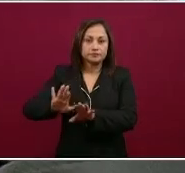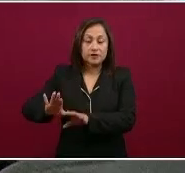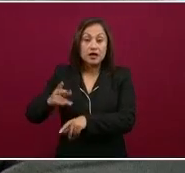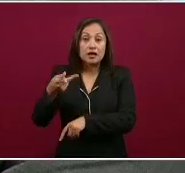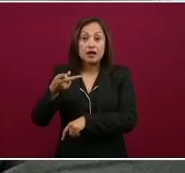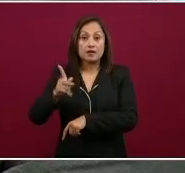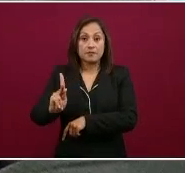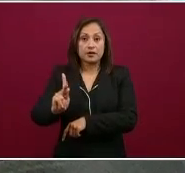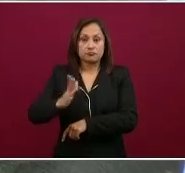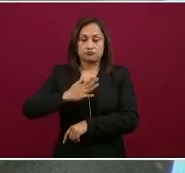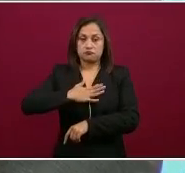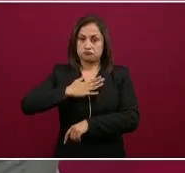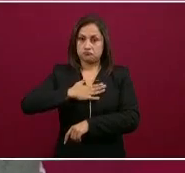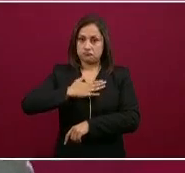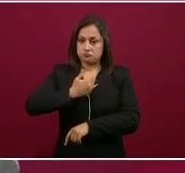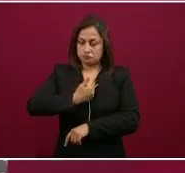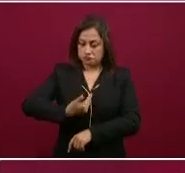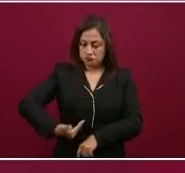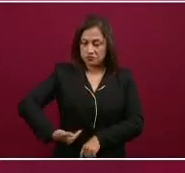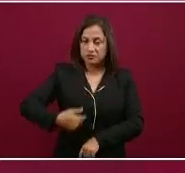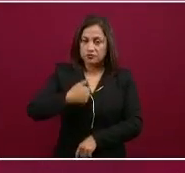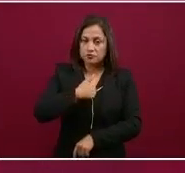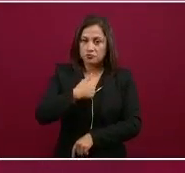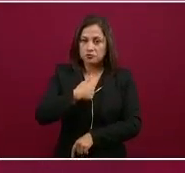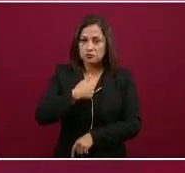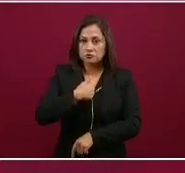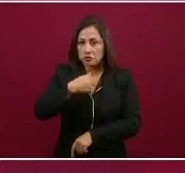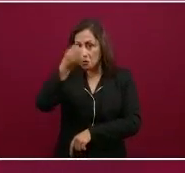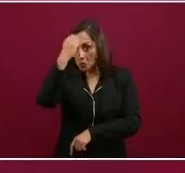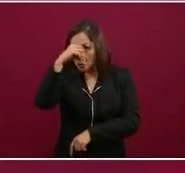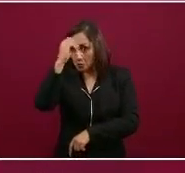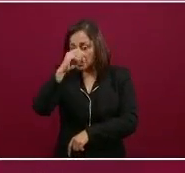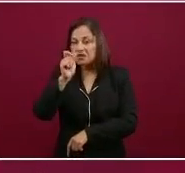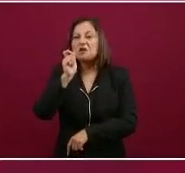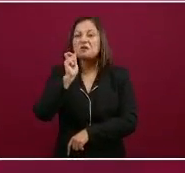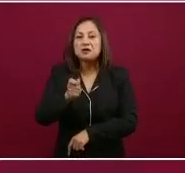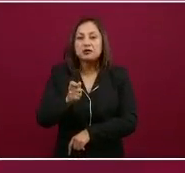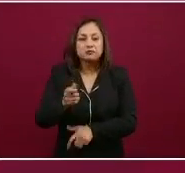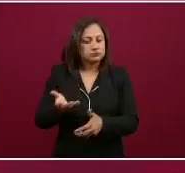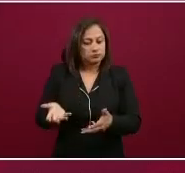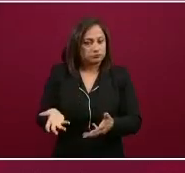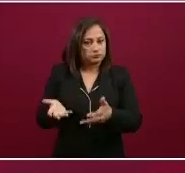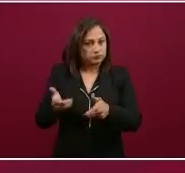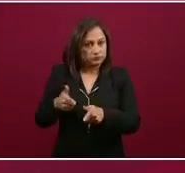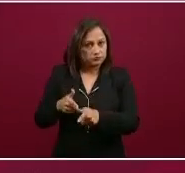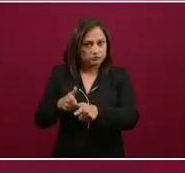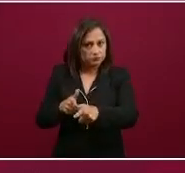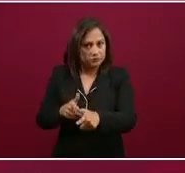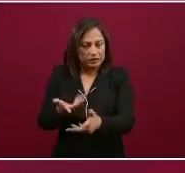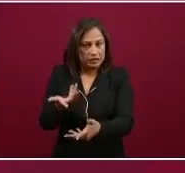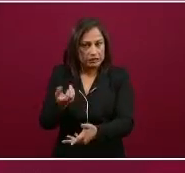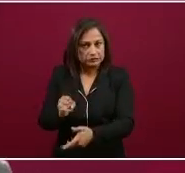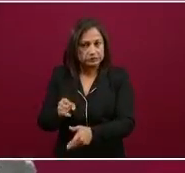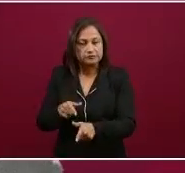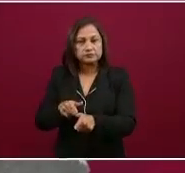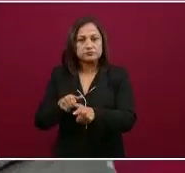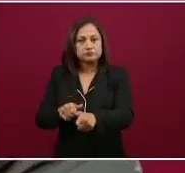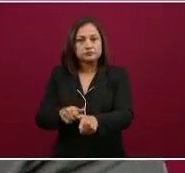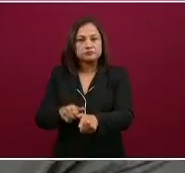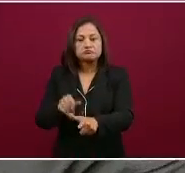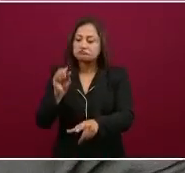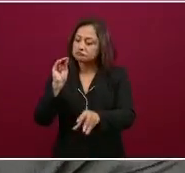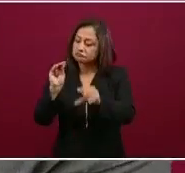Ejecutivo es de que continúe el proceso de